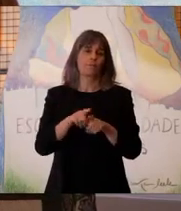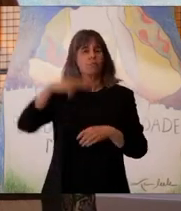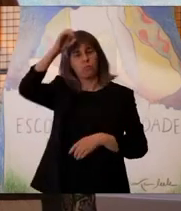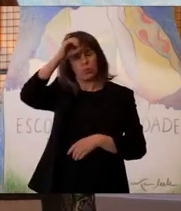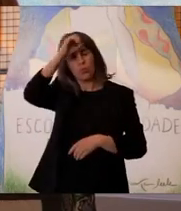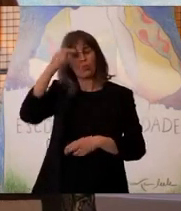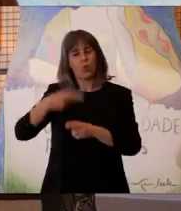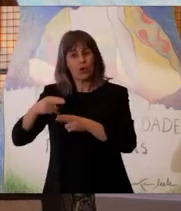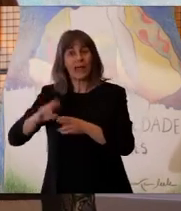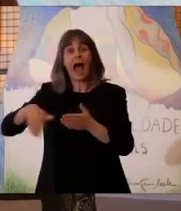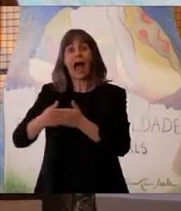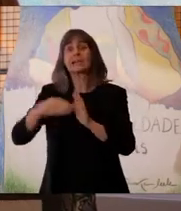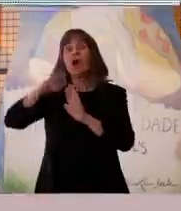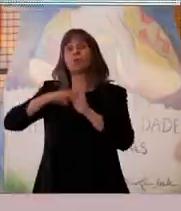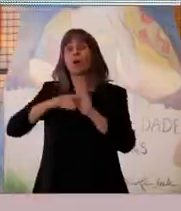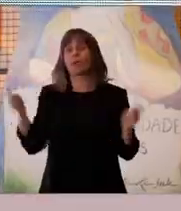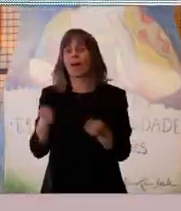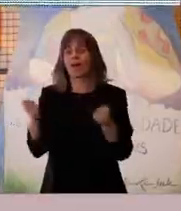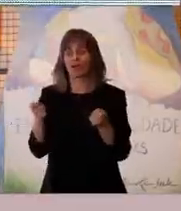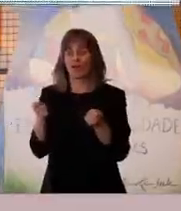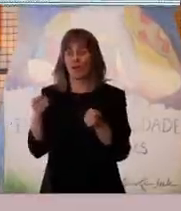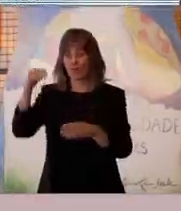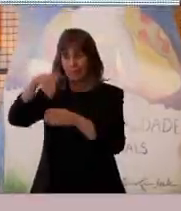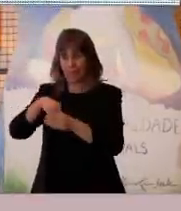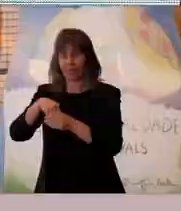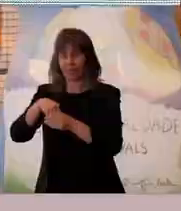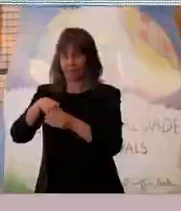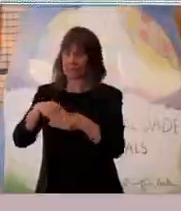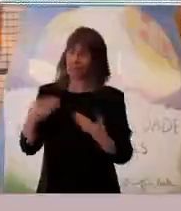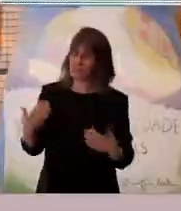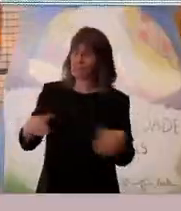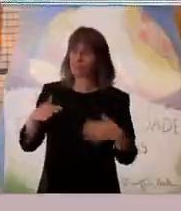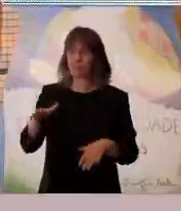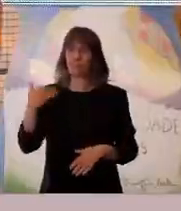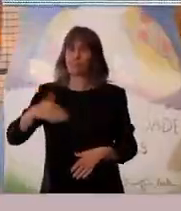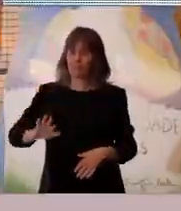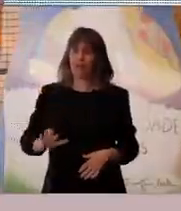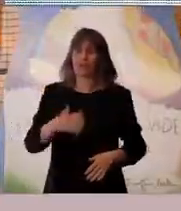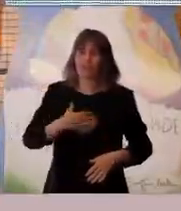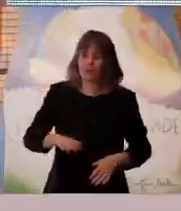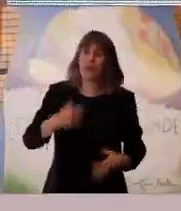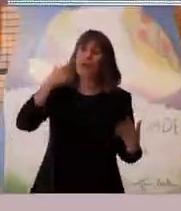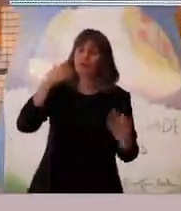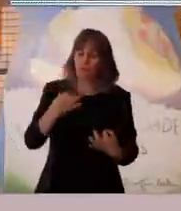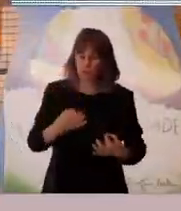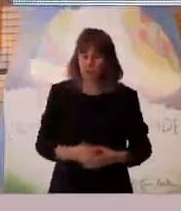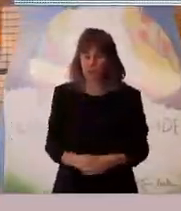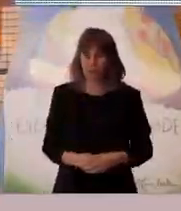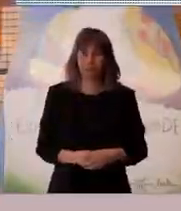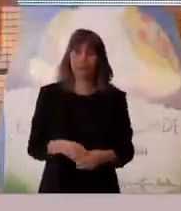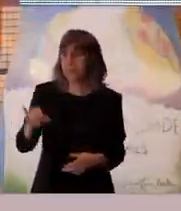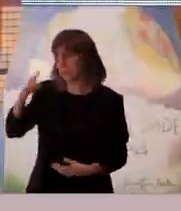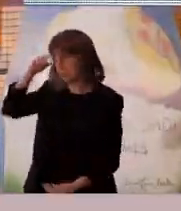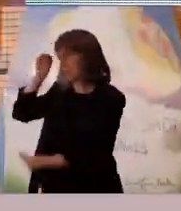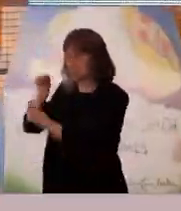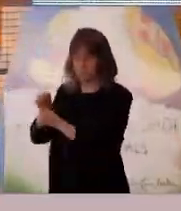en programa electoral ya no es escuchar que está Genial que creo que habrá cosas interesantes en estos testimonios estoy de acuerdo